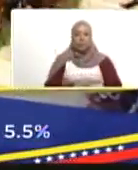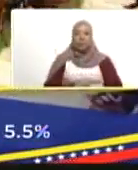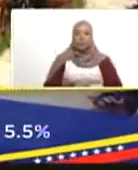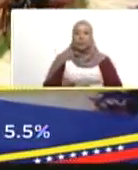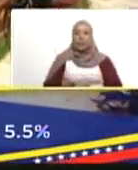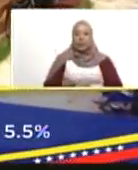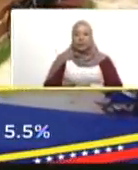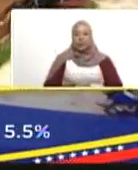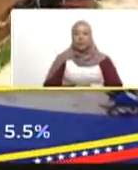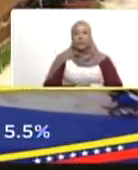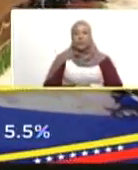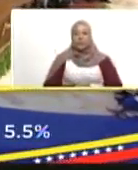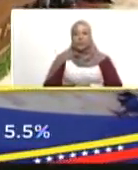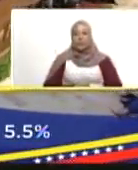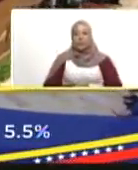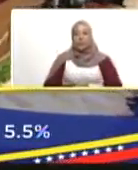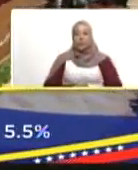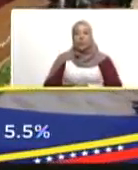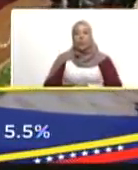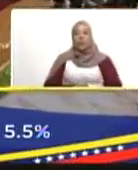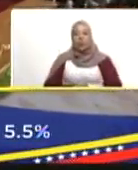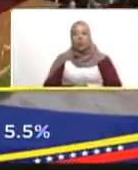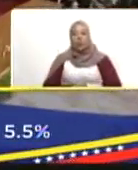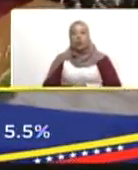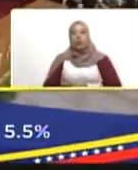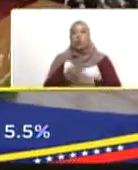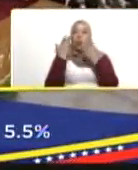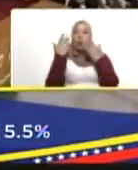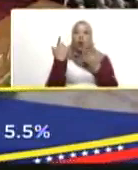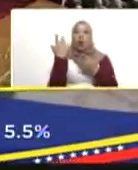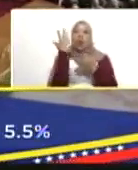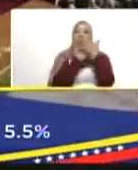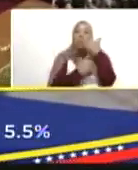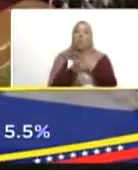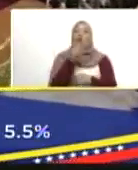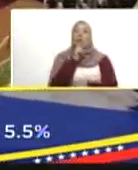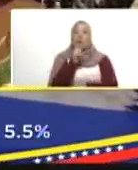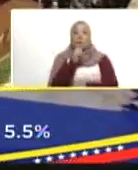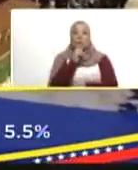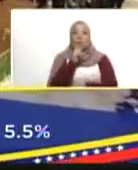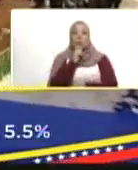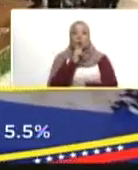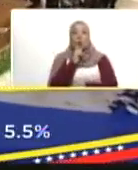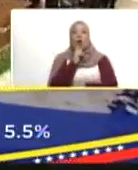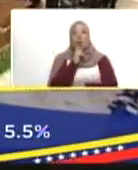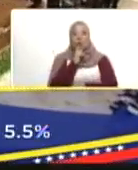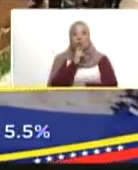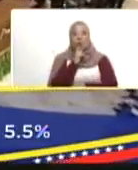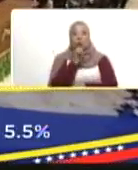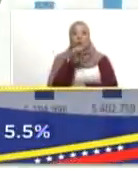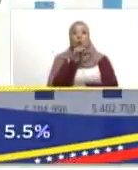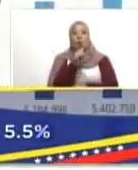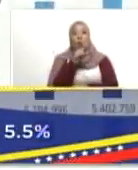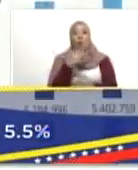lejos ahí está la producción hay una lámina un poco complicada como las cosas que hace Castro soteldo